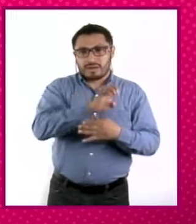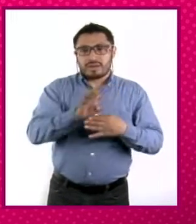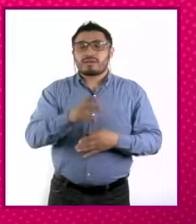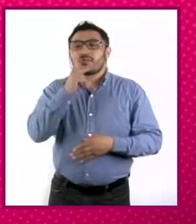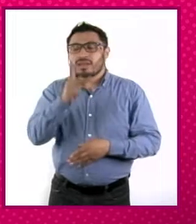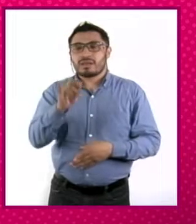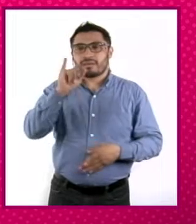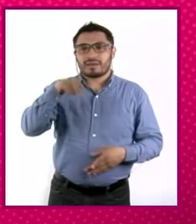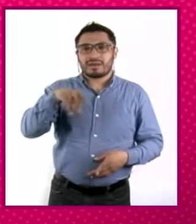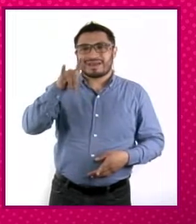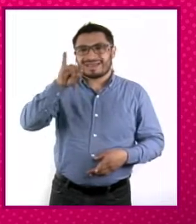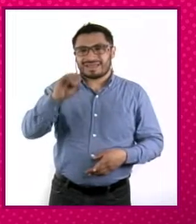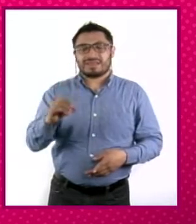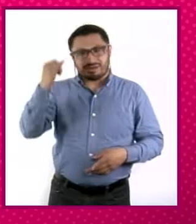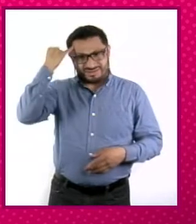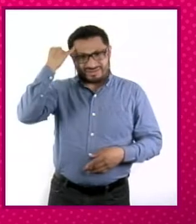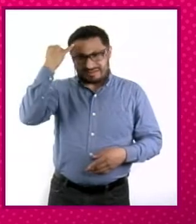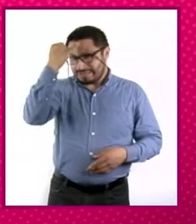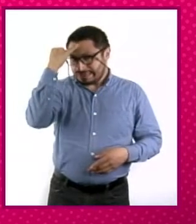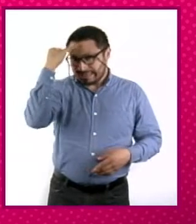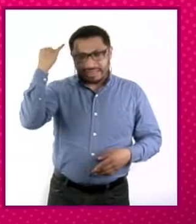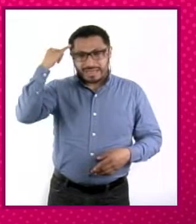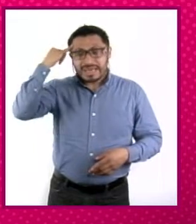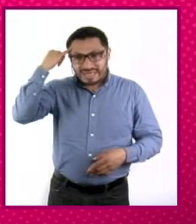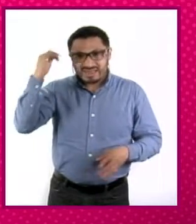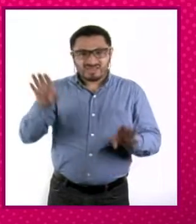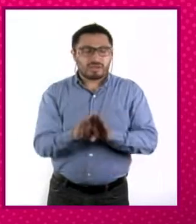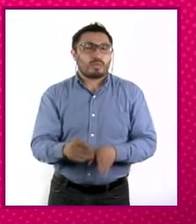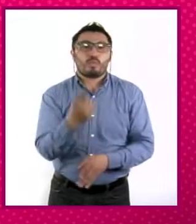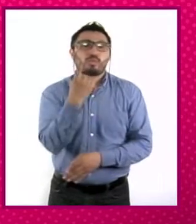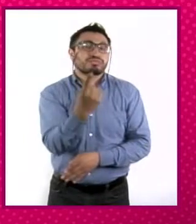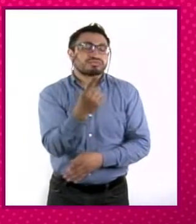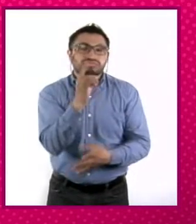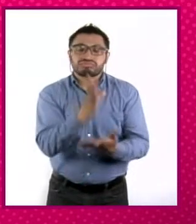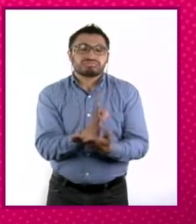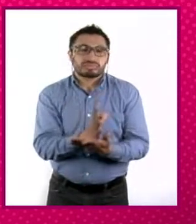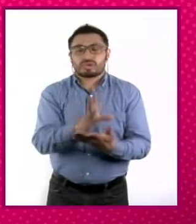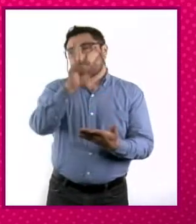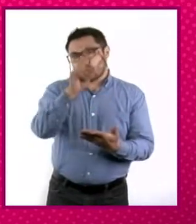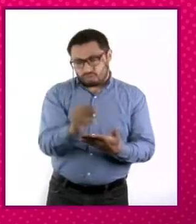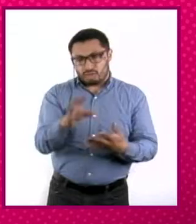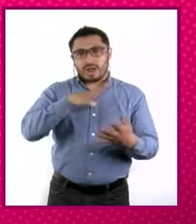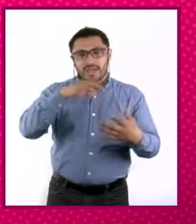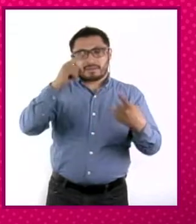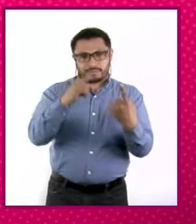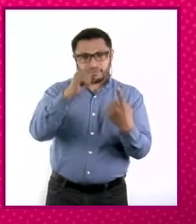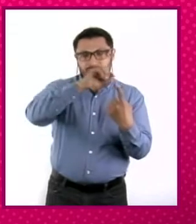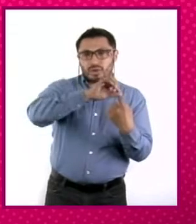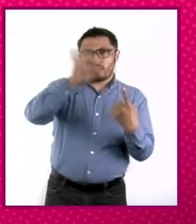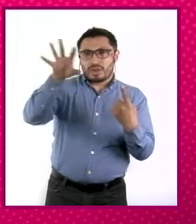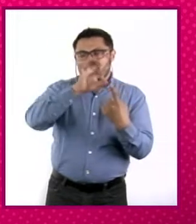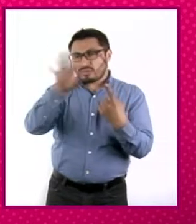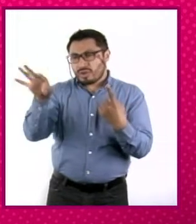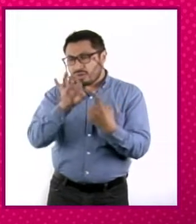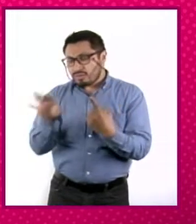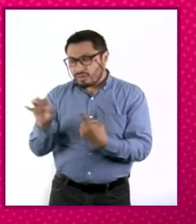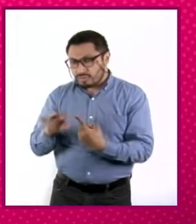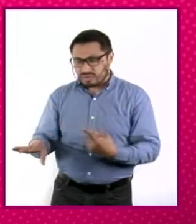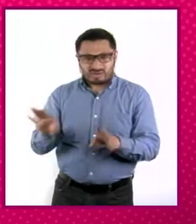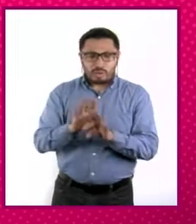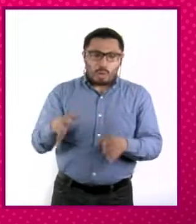hace parecer como uno solo y en realidad es uno solo subyugado, es uno solo que estaba sometido